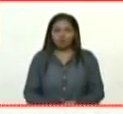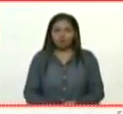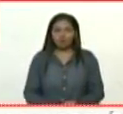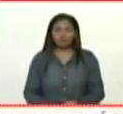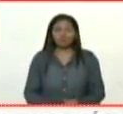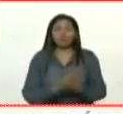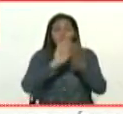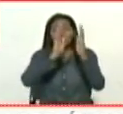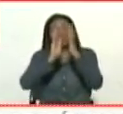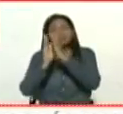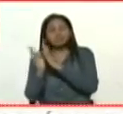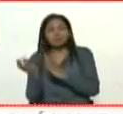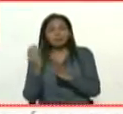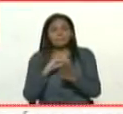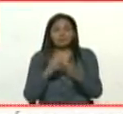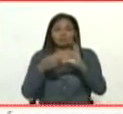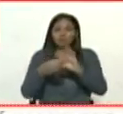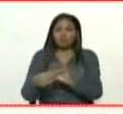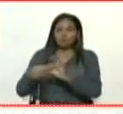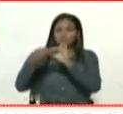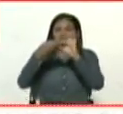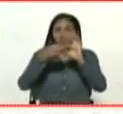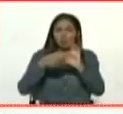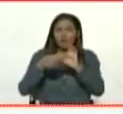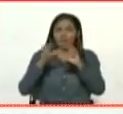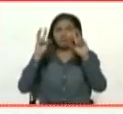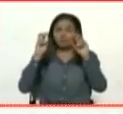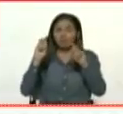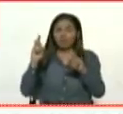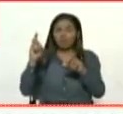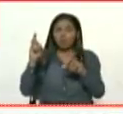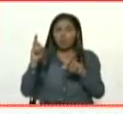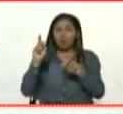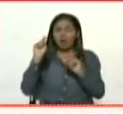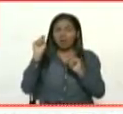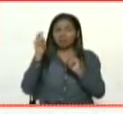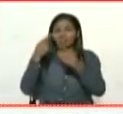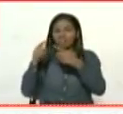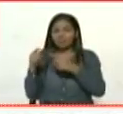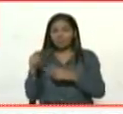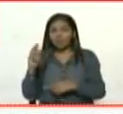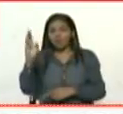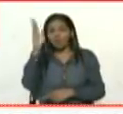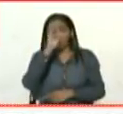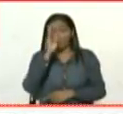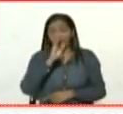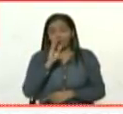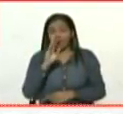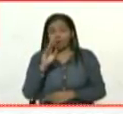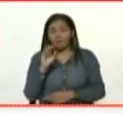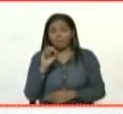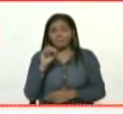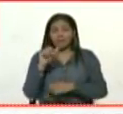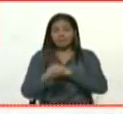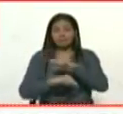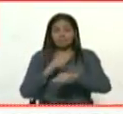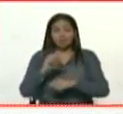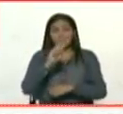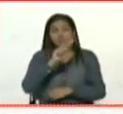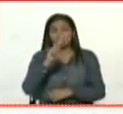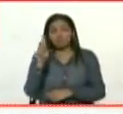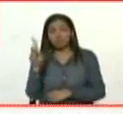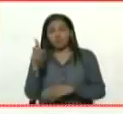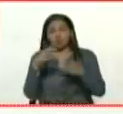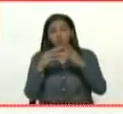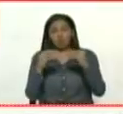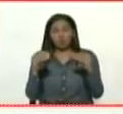organizativa, articuladora de un nuevo tipo de banco para el siglo XXI, es que el Banco de Venezuela, con toda